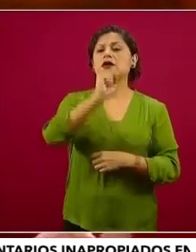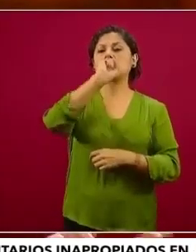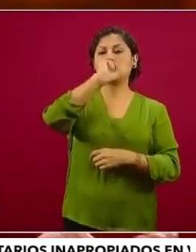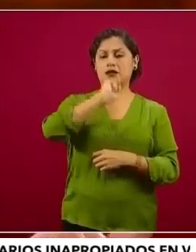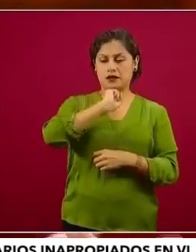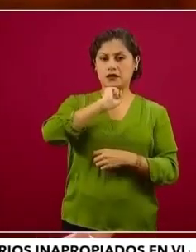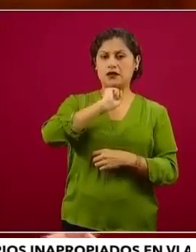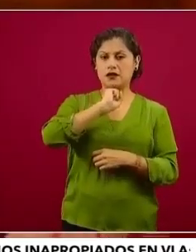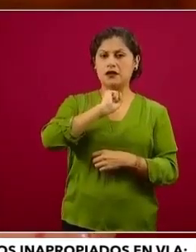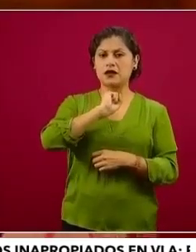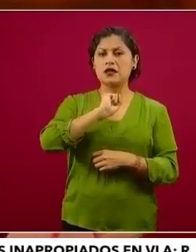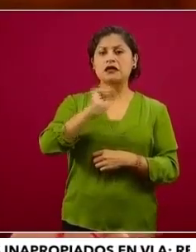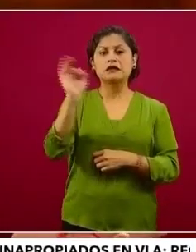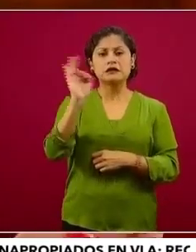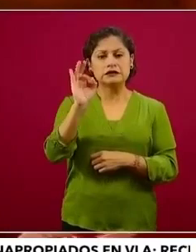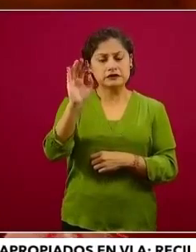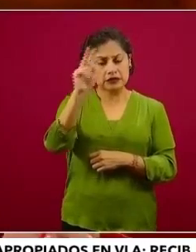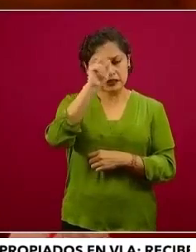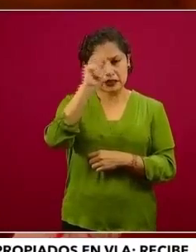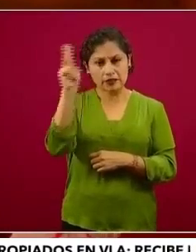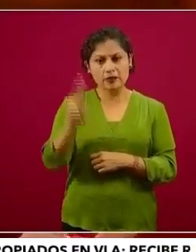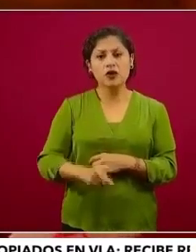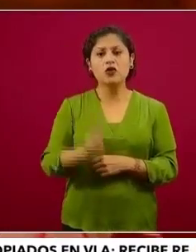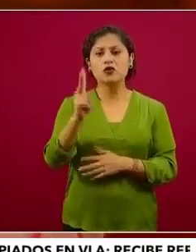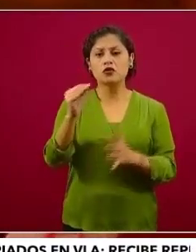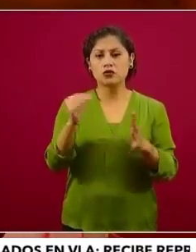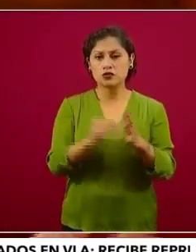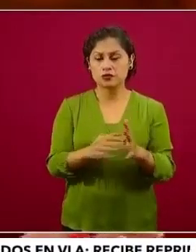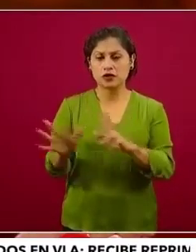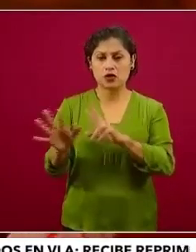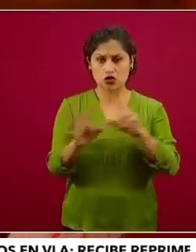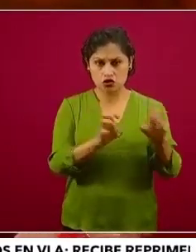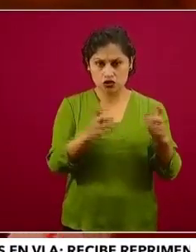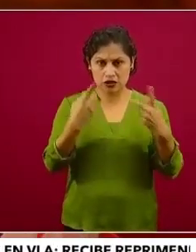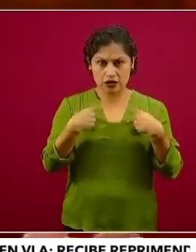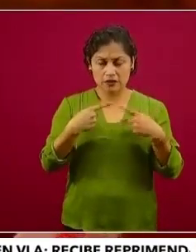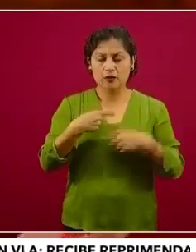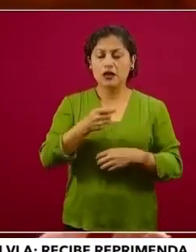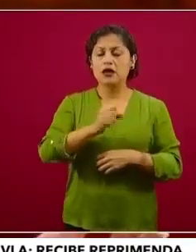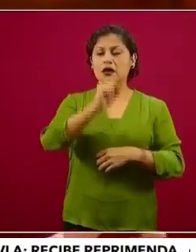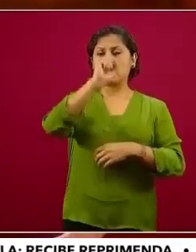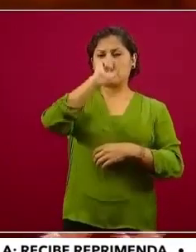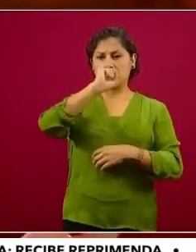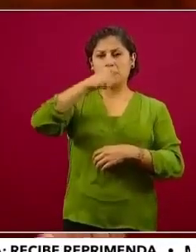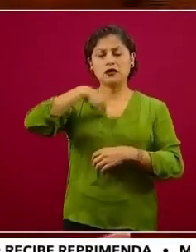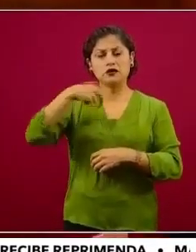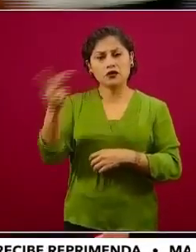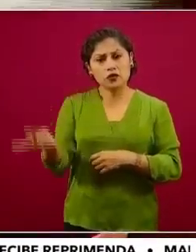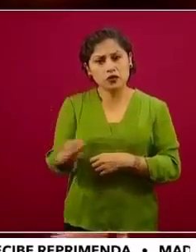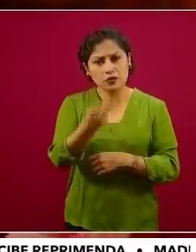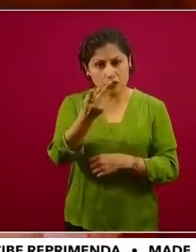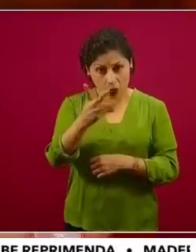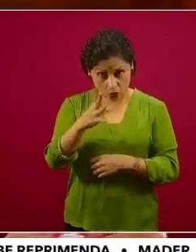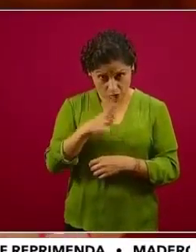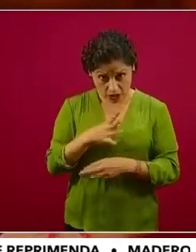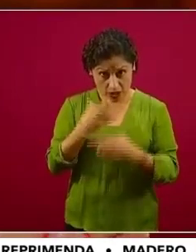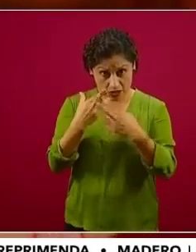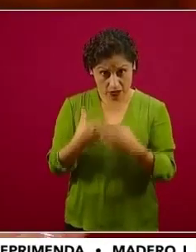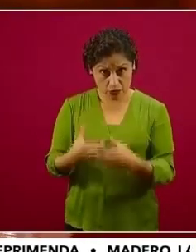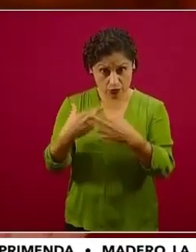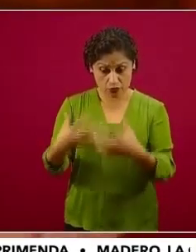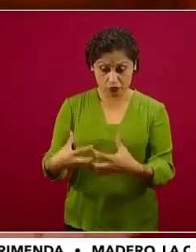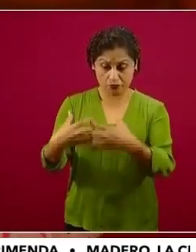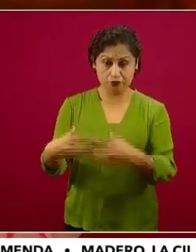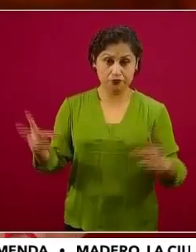serían 2,800 intubados. Saber si contamos con estos ventiladores mecánicos para